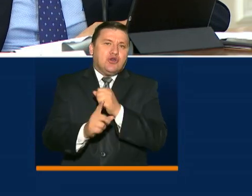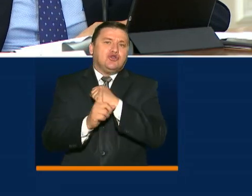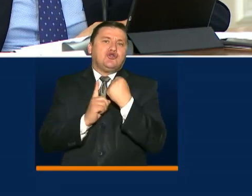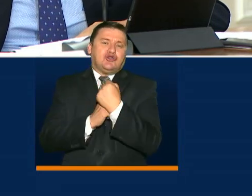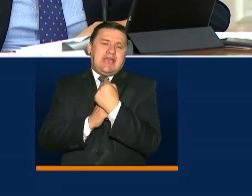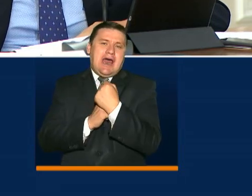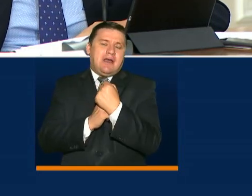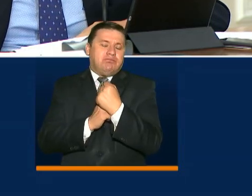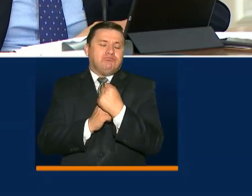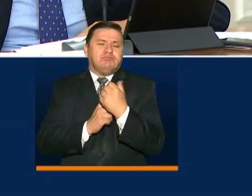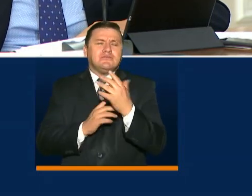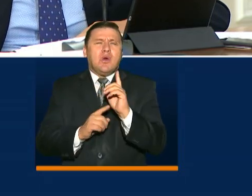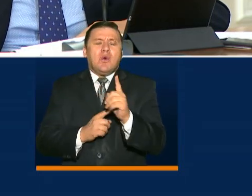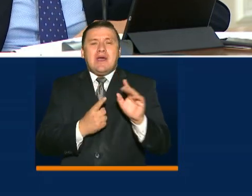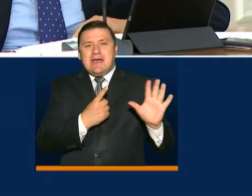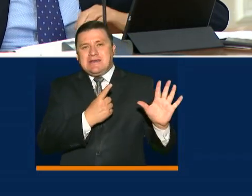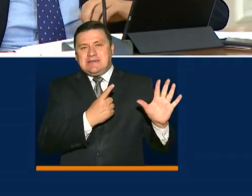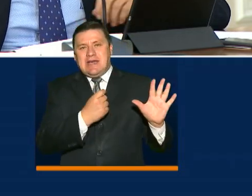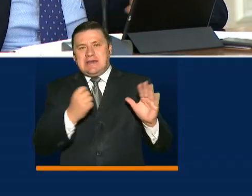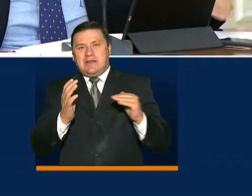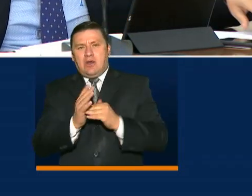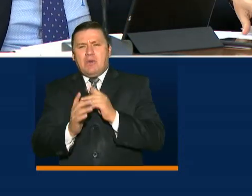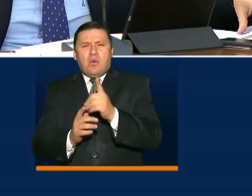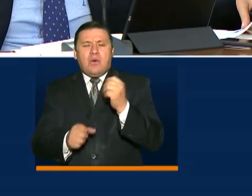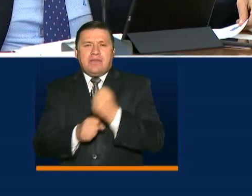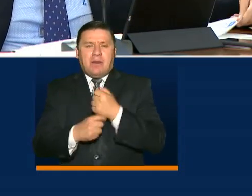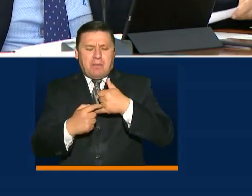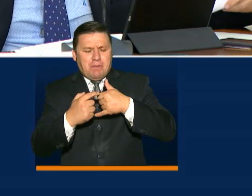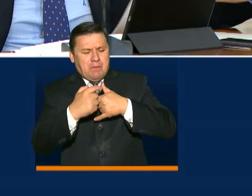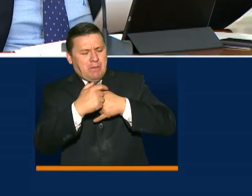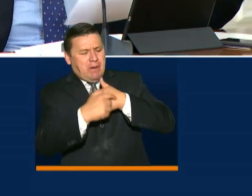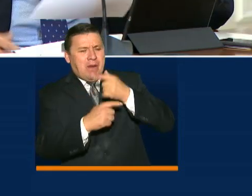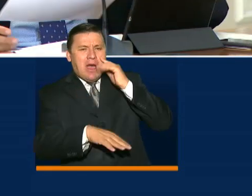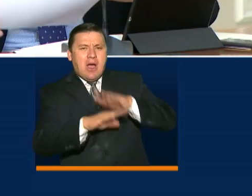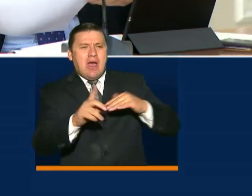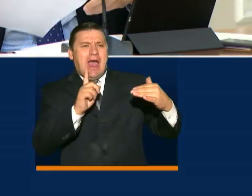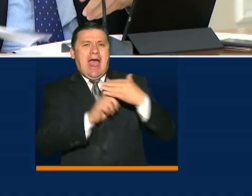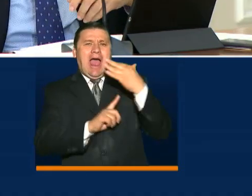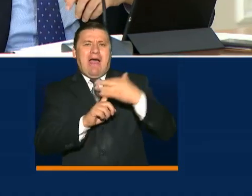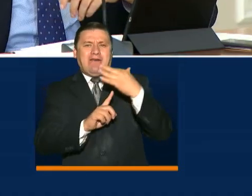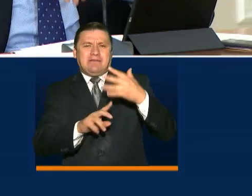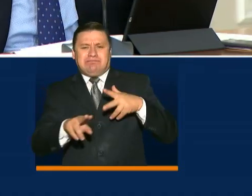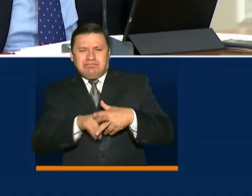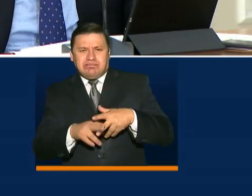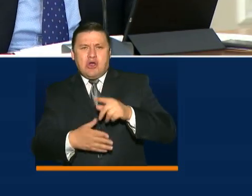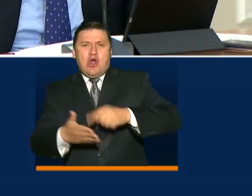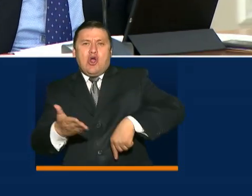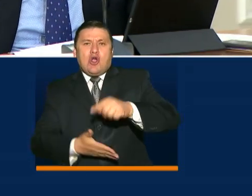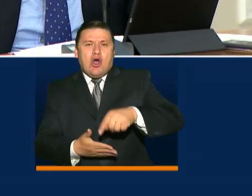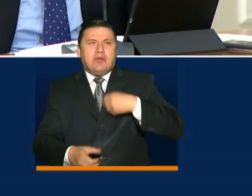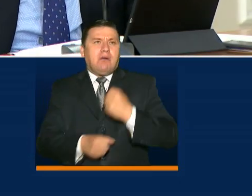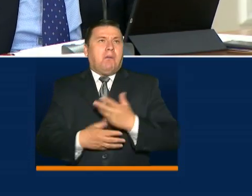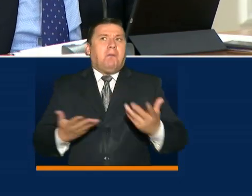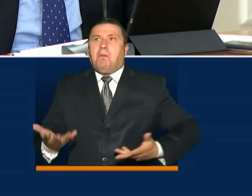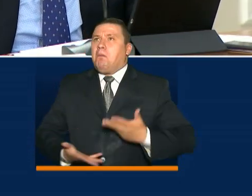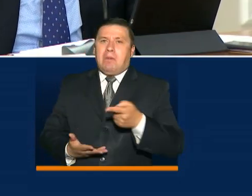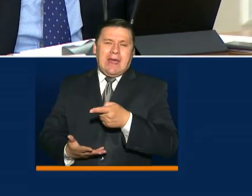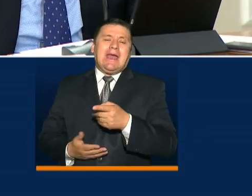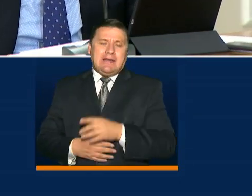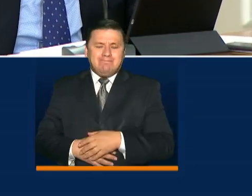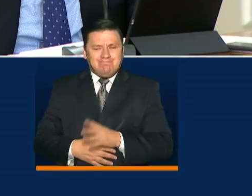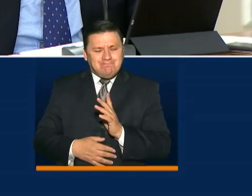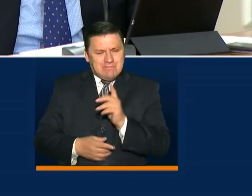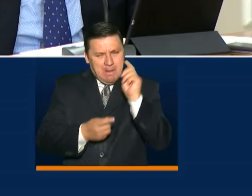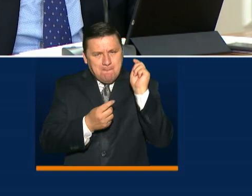social a cerca de 600 mil trabajadores que se han visto afectados por la suspensión de sus contratos laborales. También algo